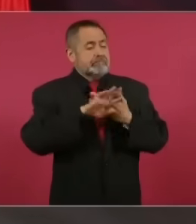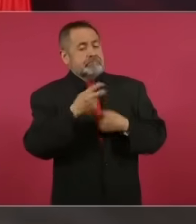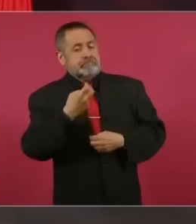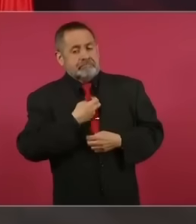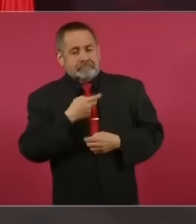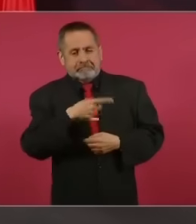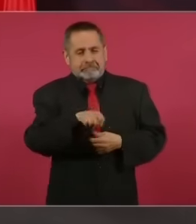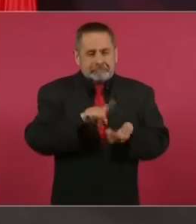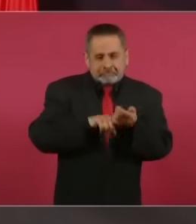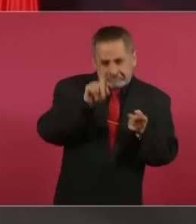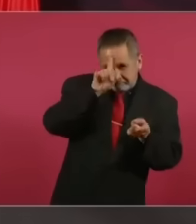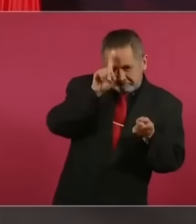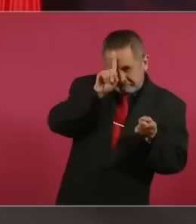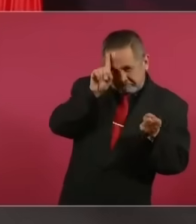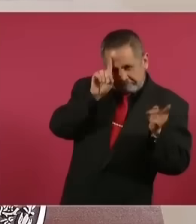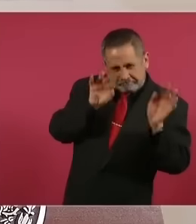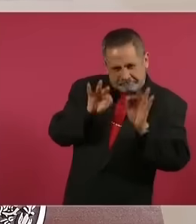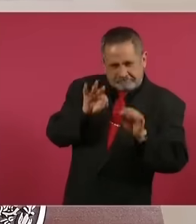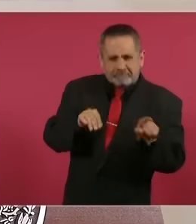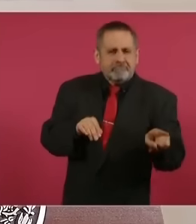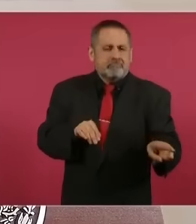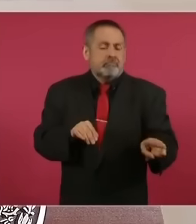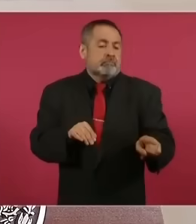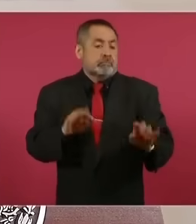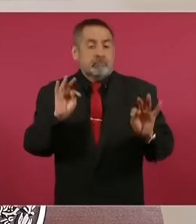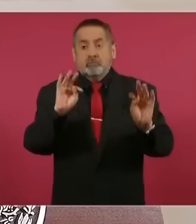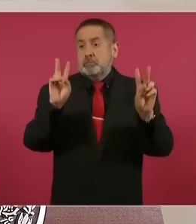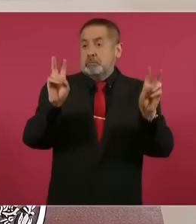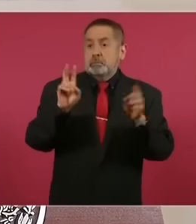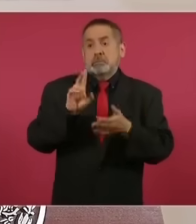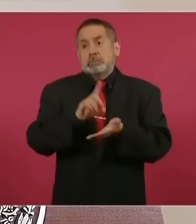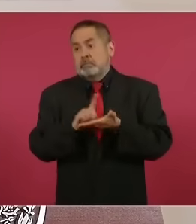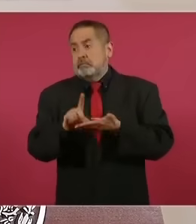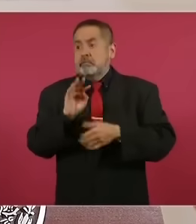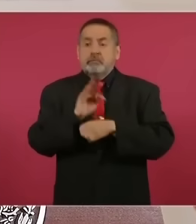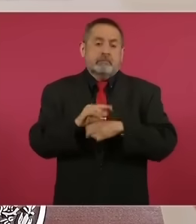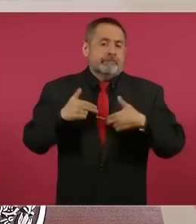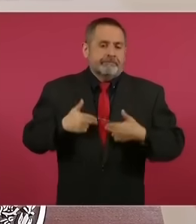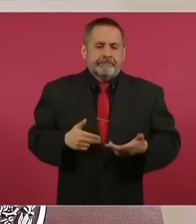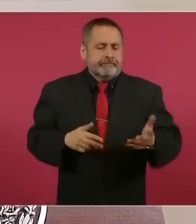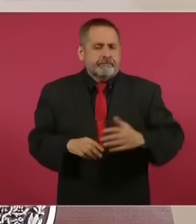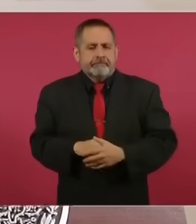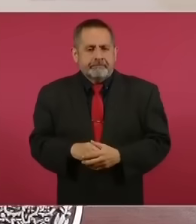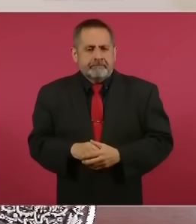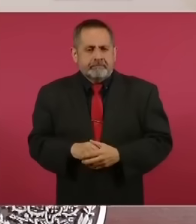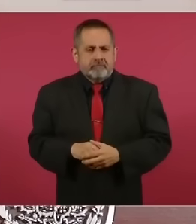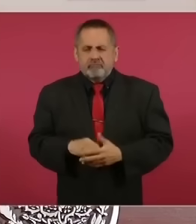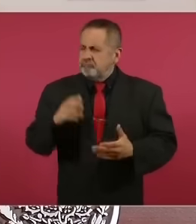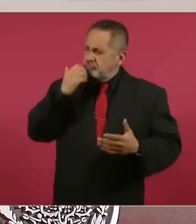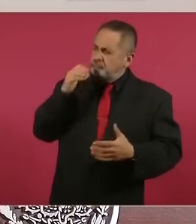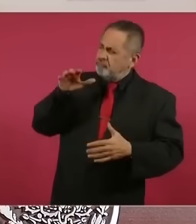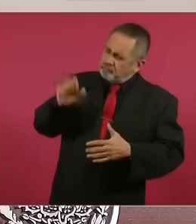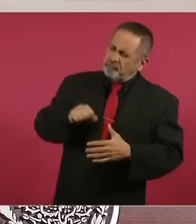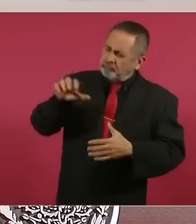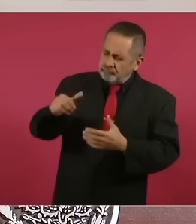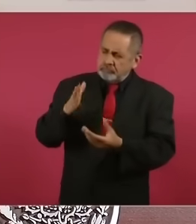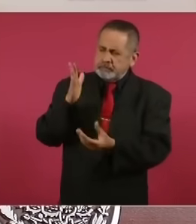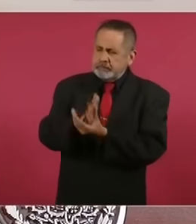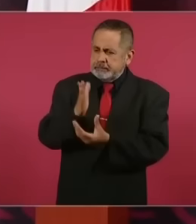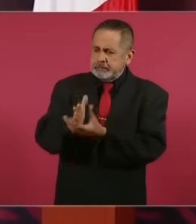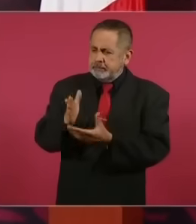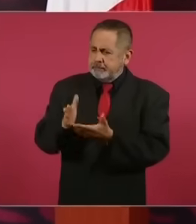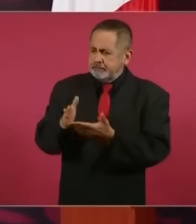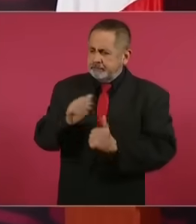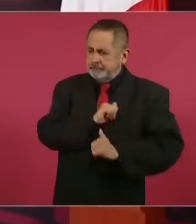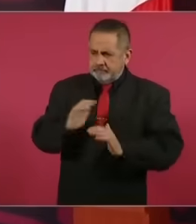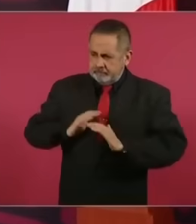los asesores y los supuestos defensores de derechos humanos, queremos los archivos del ejército, ahí están